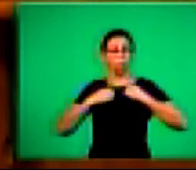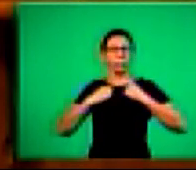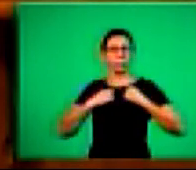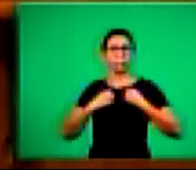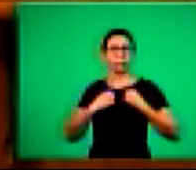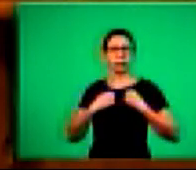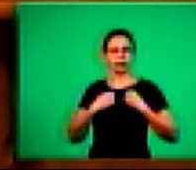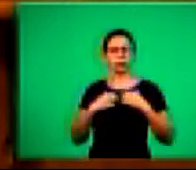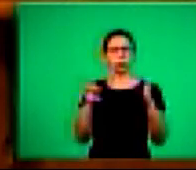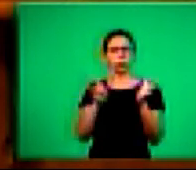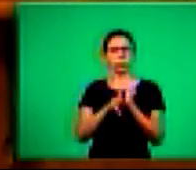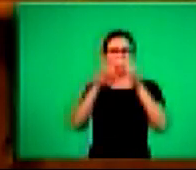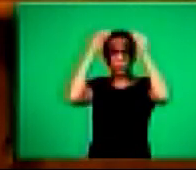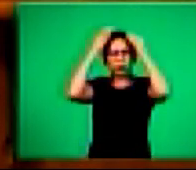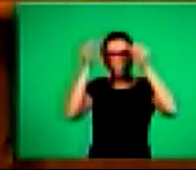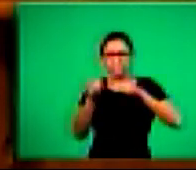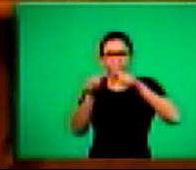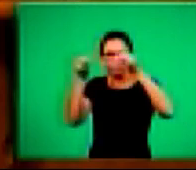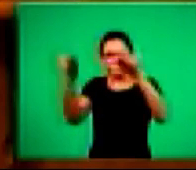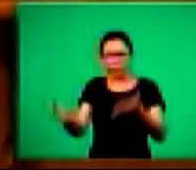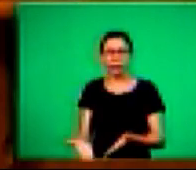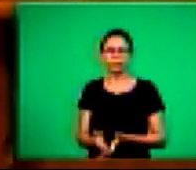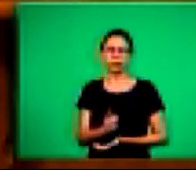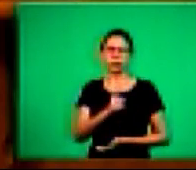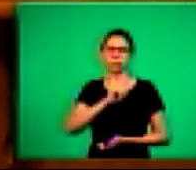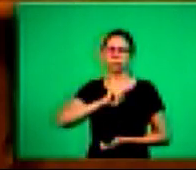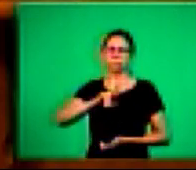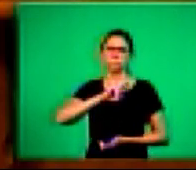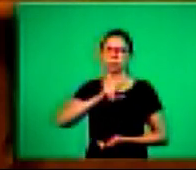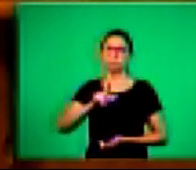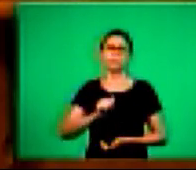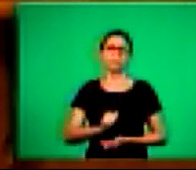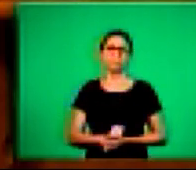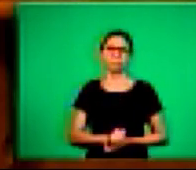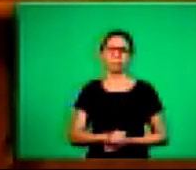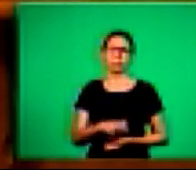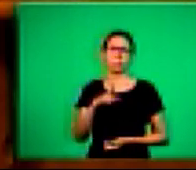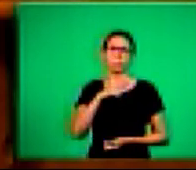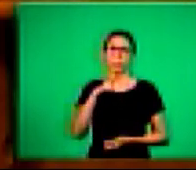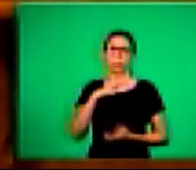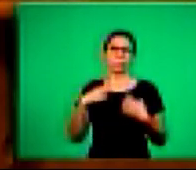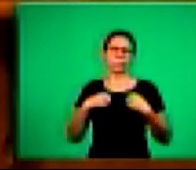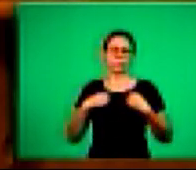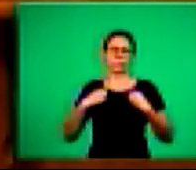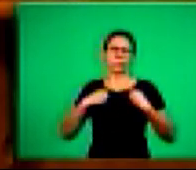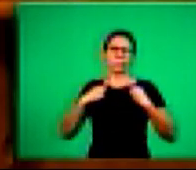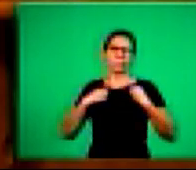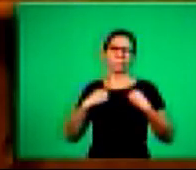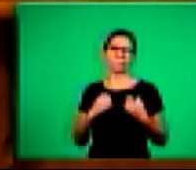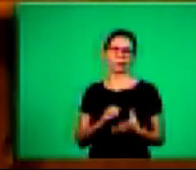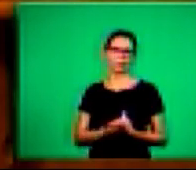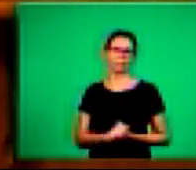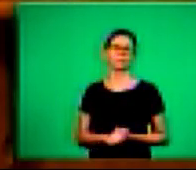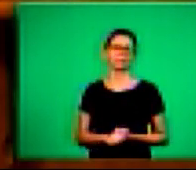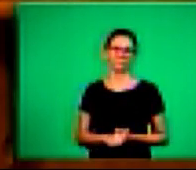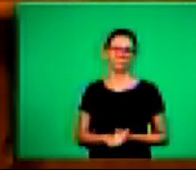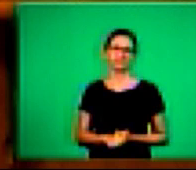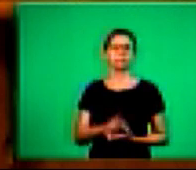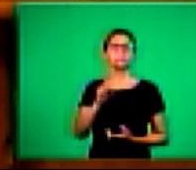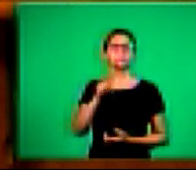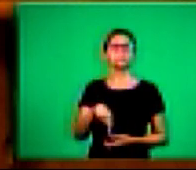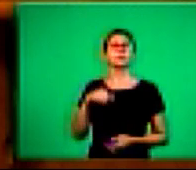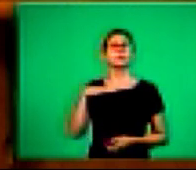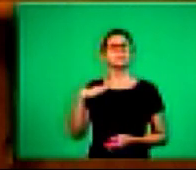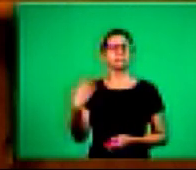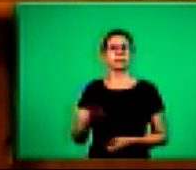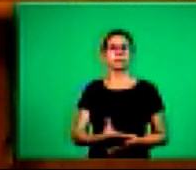no de su casa de su dinero no era del bien del padre la salvación es un bien